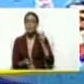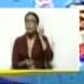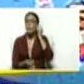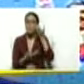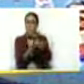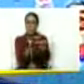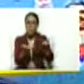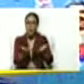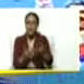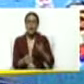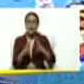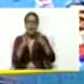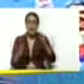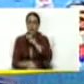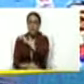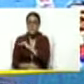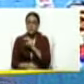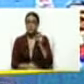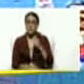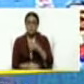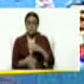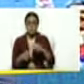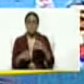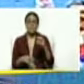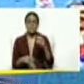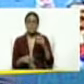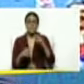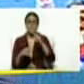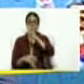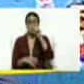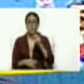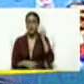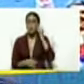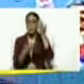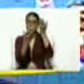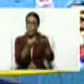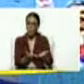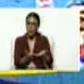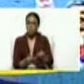y de Emprende del Banco de Venezuela Digital.